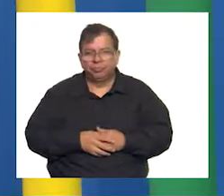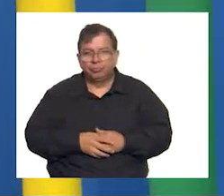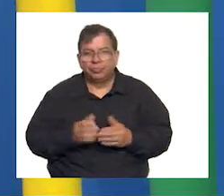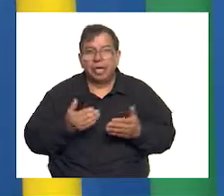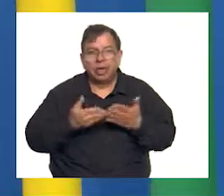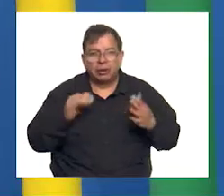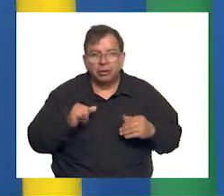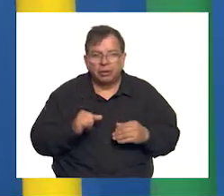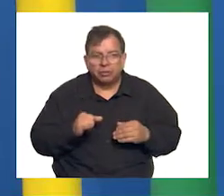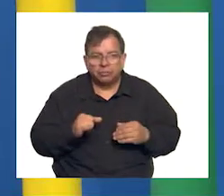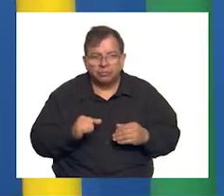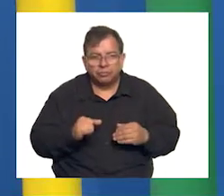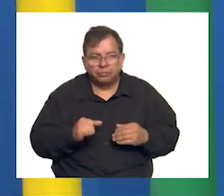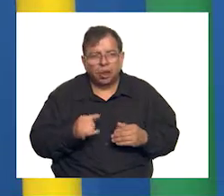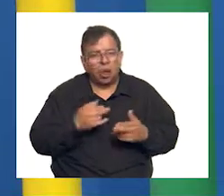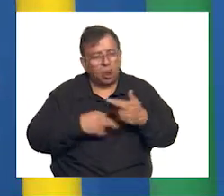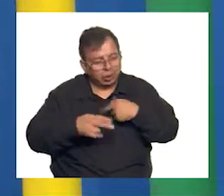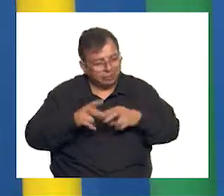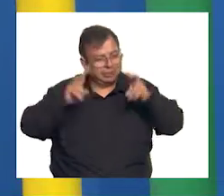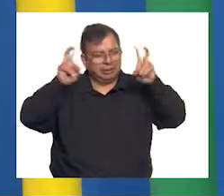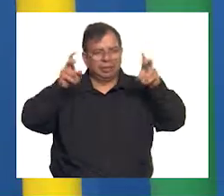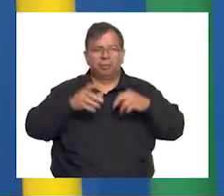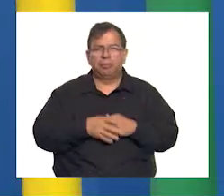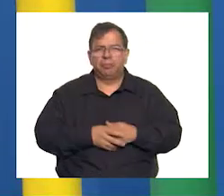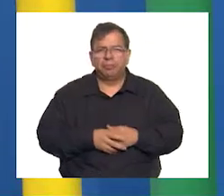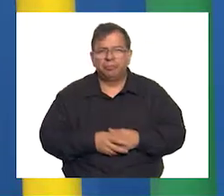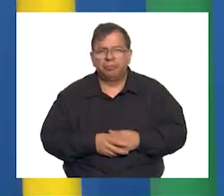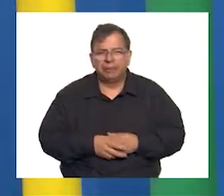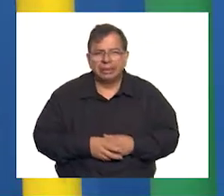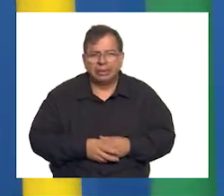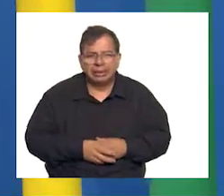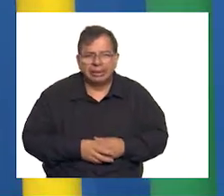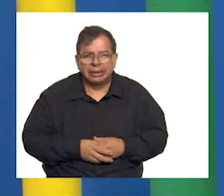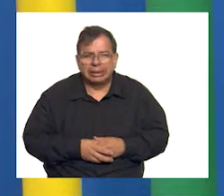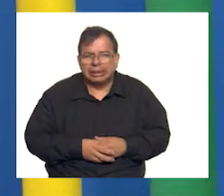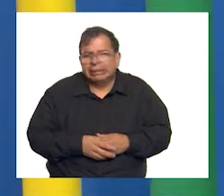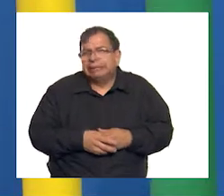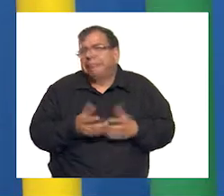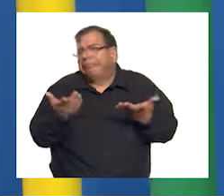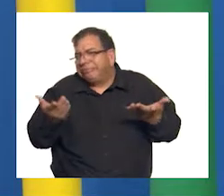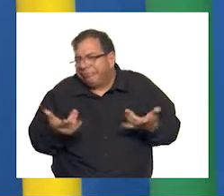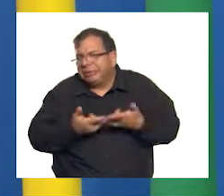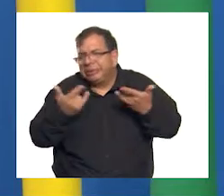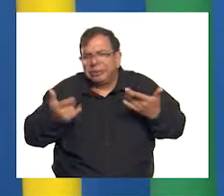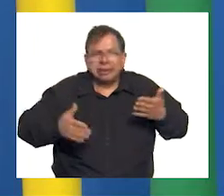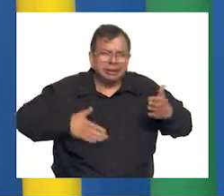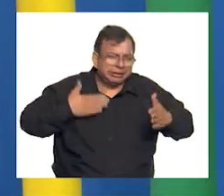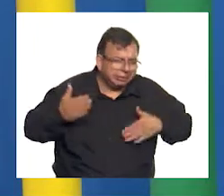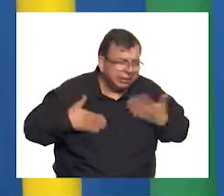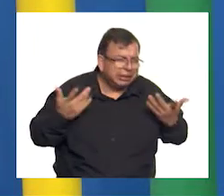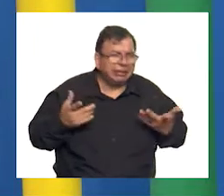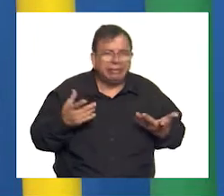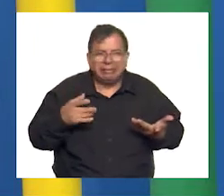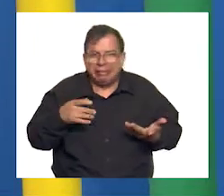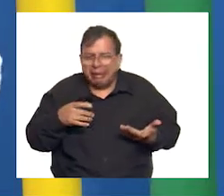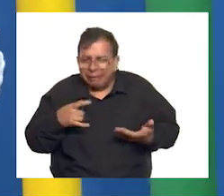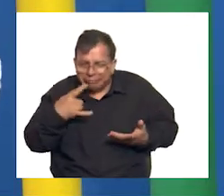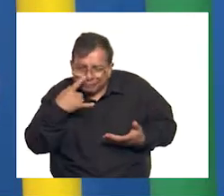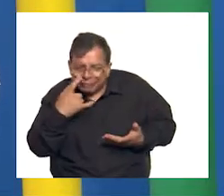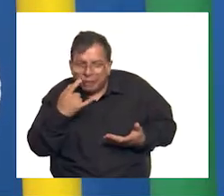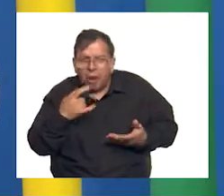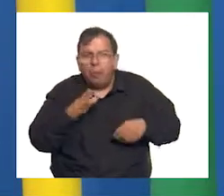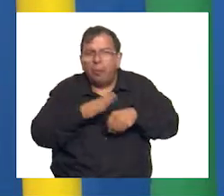sí, retomemos nuestro tema. Además de las divertidas o curiosas que puedan ser las leyendas, por los